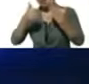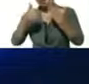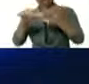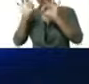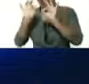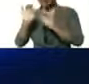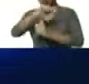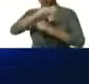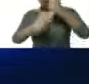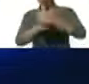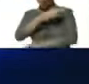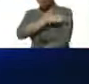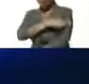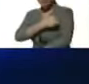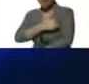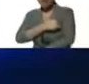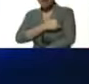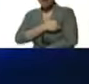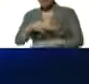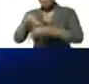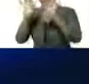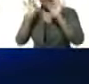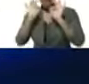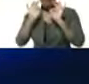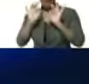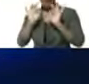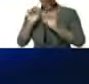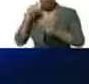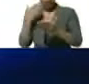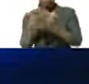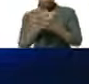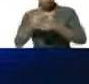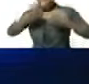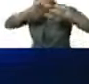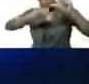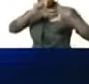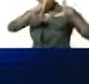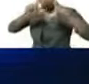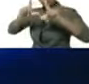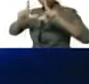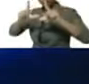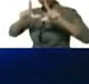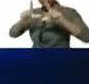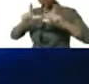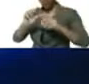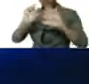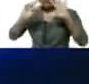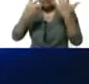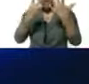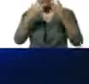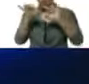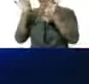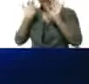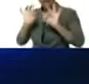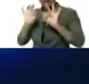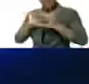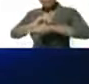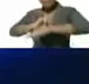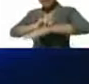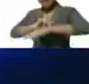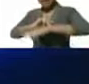del hospital, especialista en pruebas de laboratorio. Un séptimo especialista en